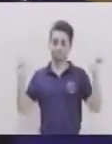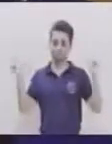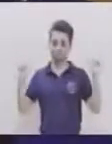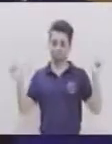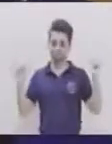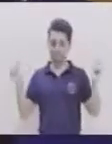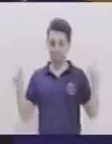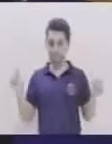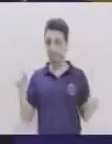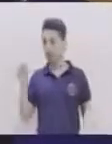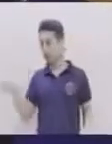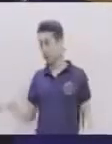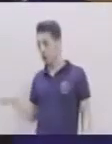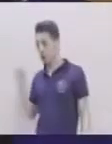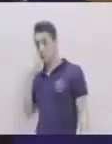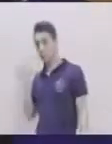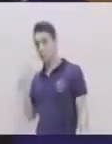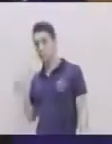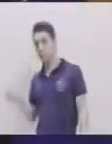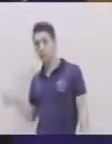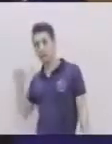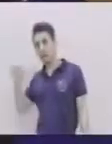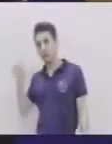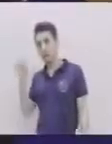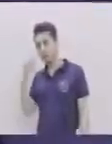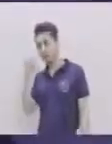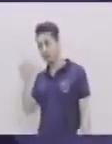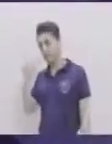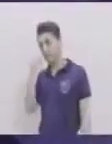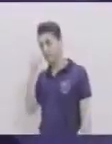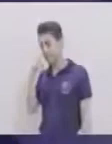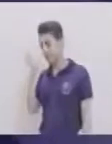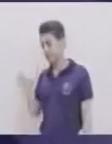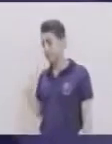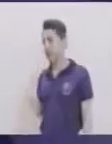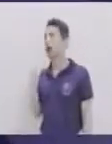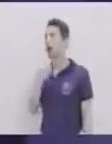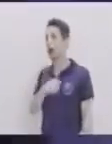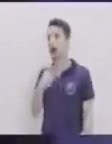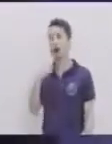escuchó. Todos sabían ya la seña de recreo y se la